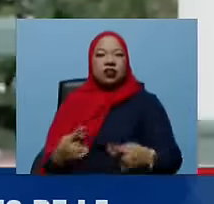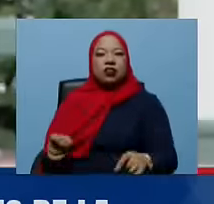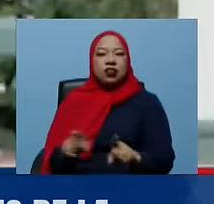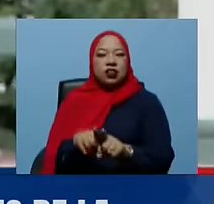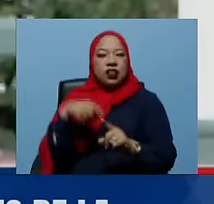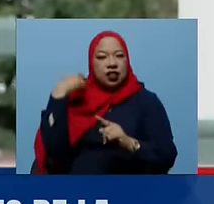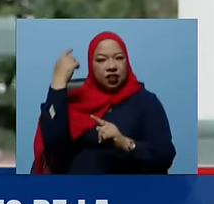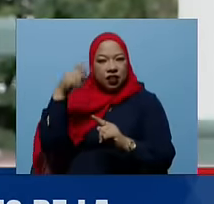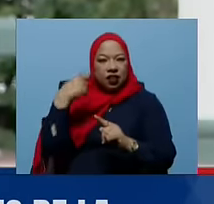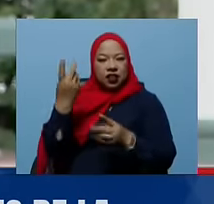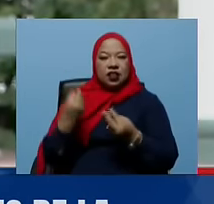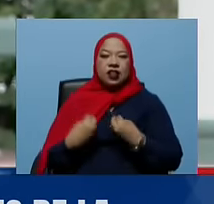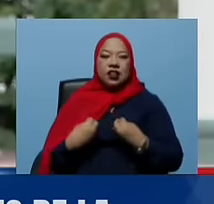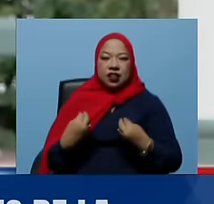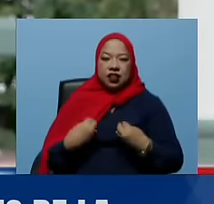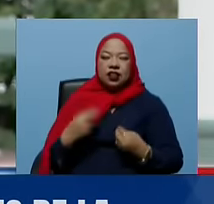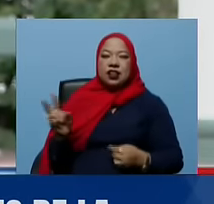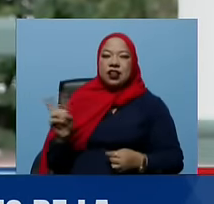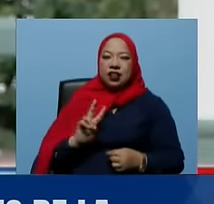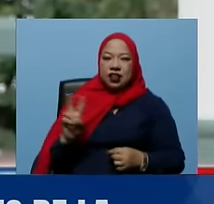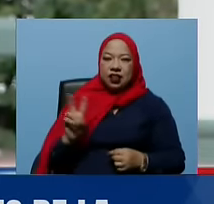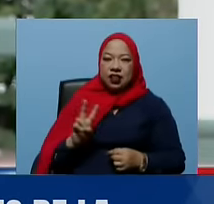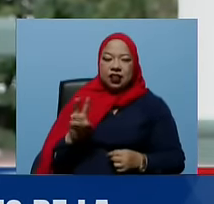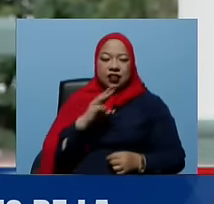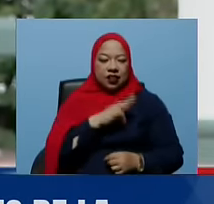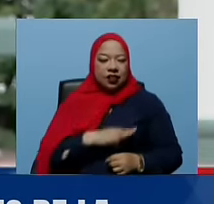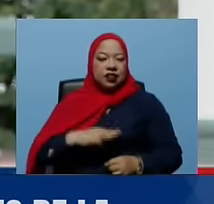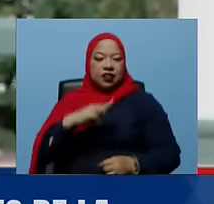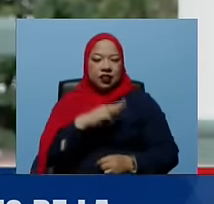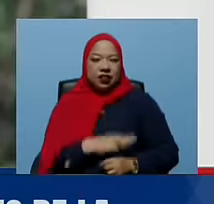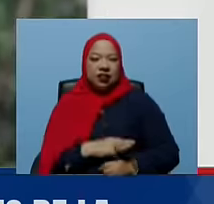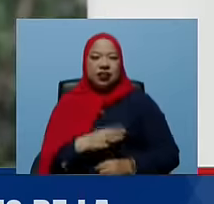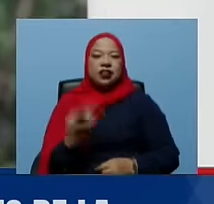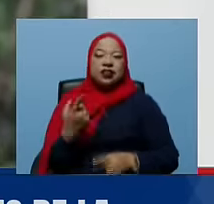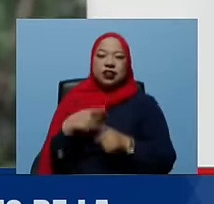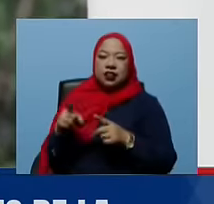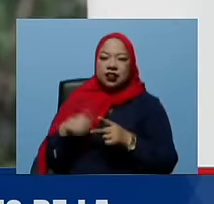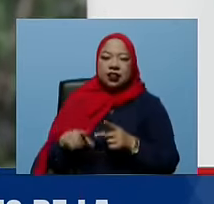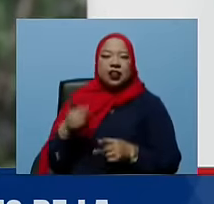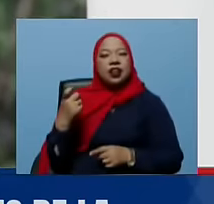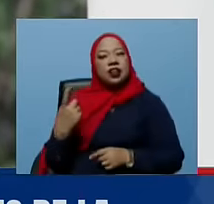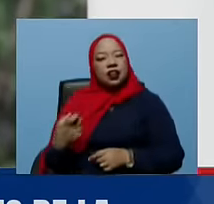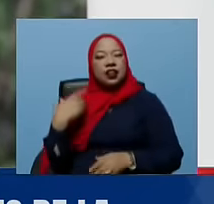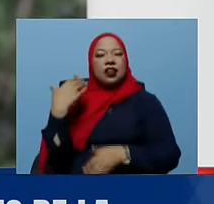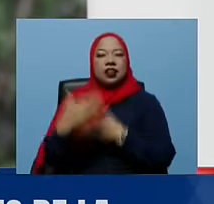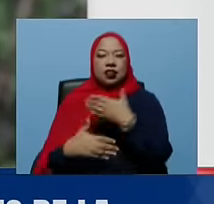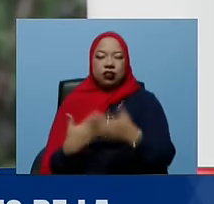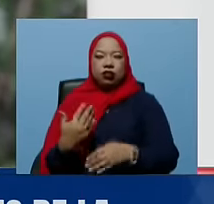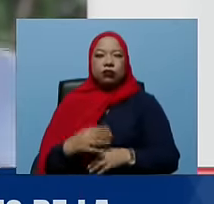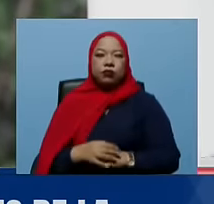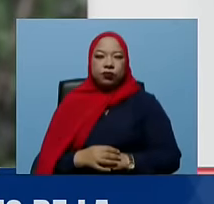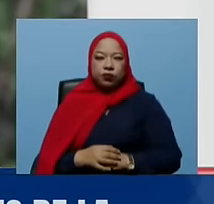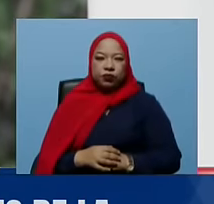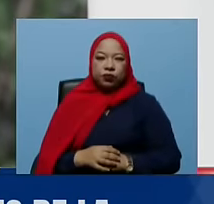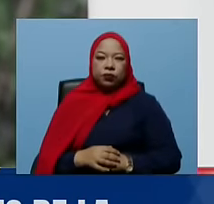gran misión Viva Venezuela, mi patria querida. Bueno, de las muchas que tienen que llegar.